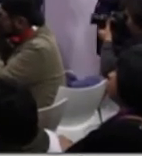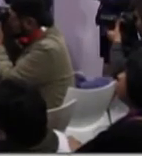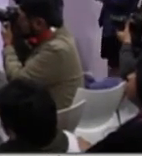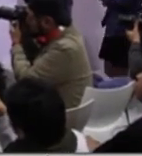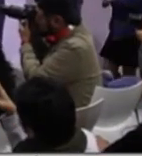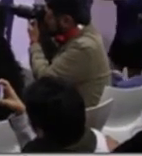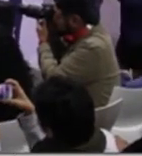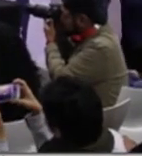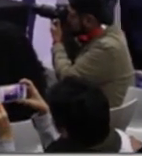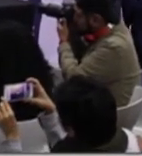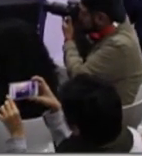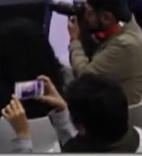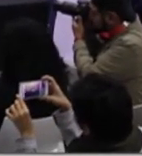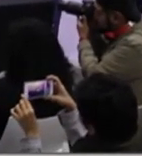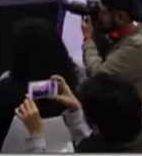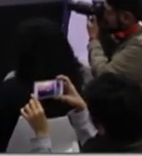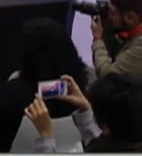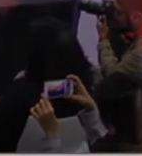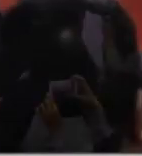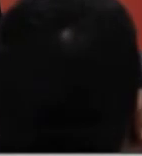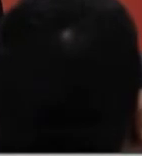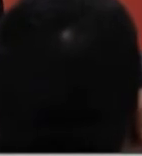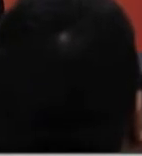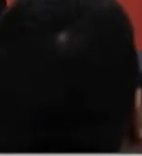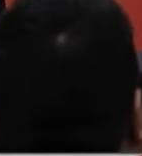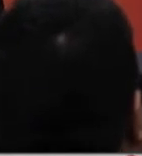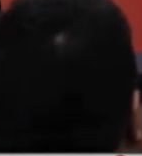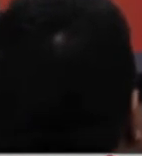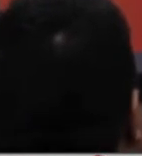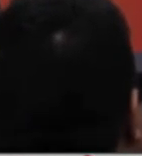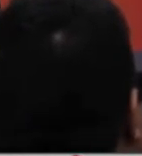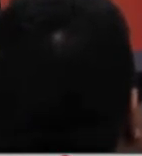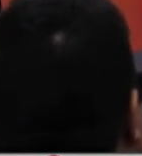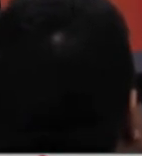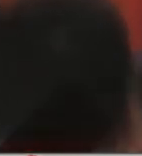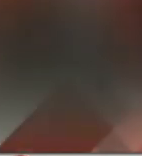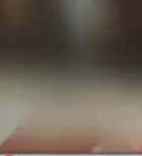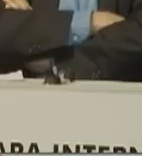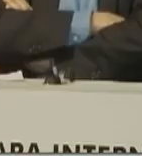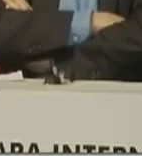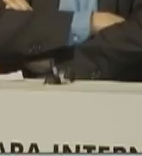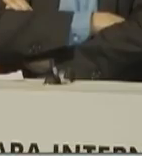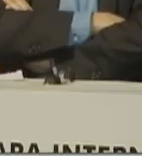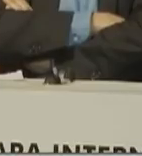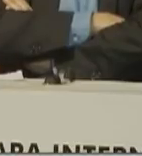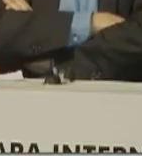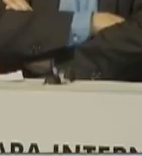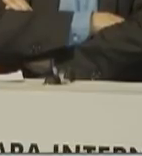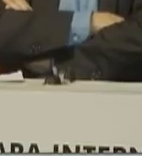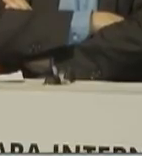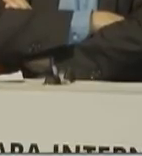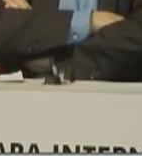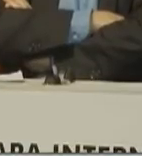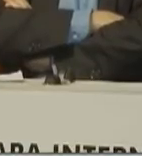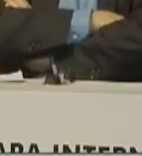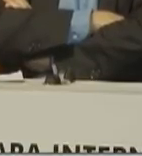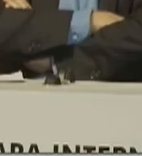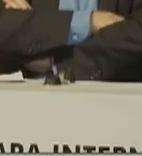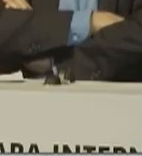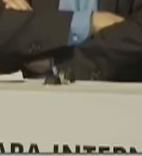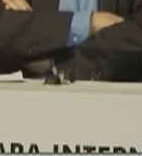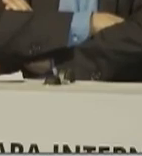al escritor español Fernando Savater por su aportación al trabajo filosófico literario. Se trata no solamente de un gran escritor,